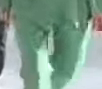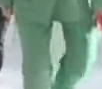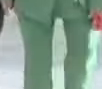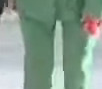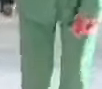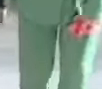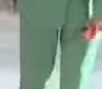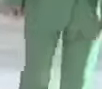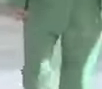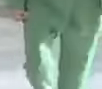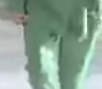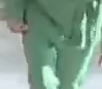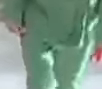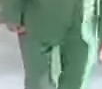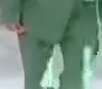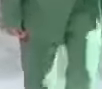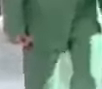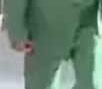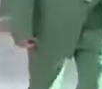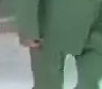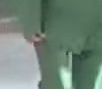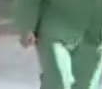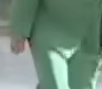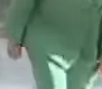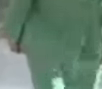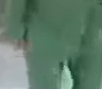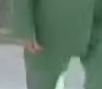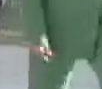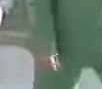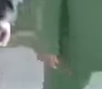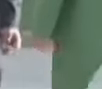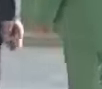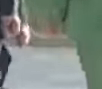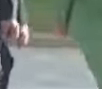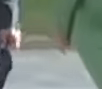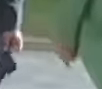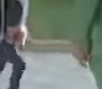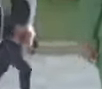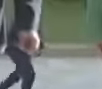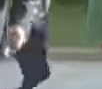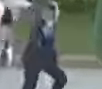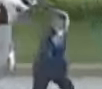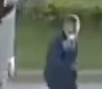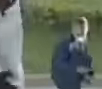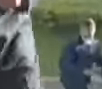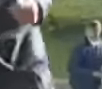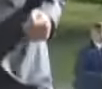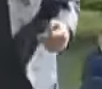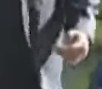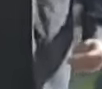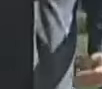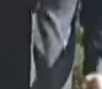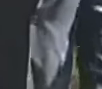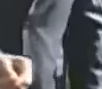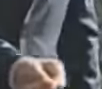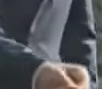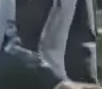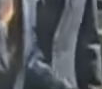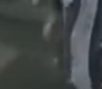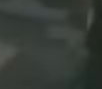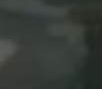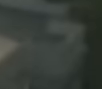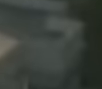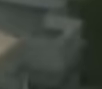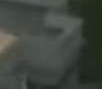el diputado Nicolás Maduro Guerra, presente en lo que será este importante acto de promulgación de esta